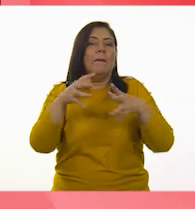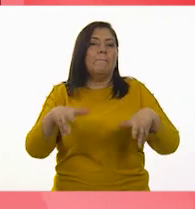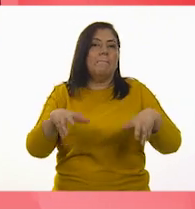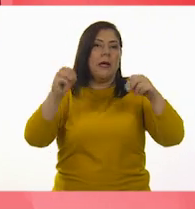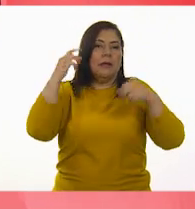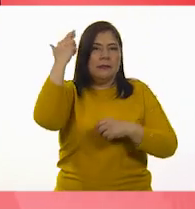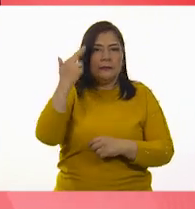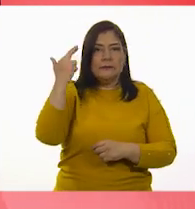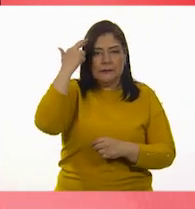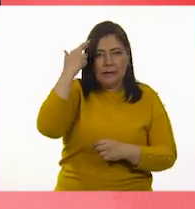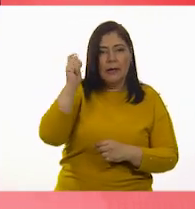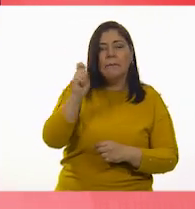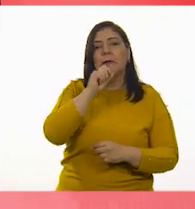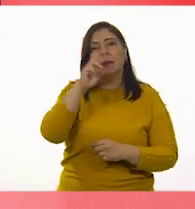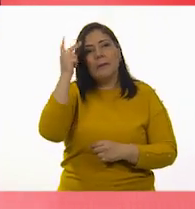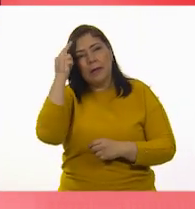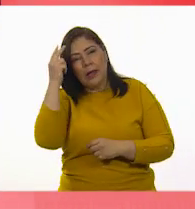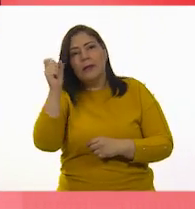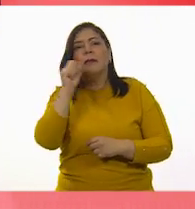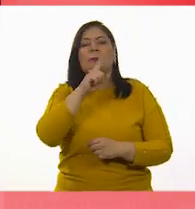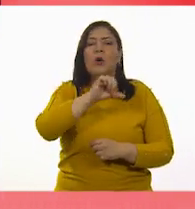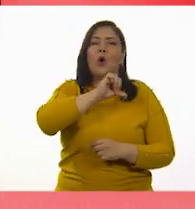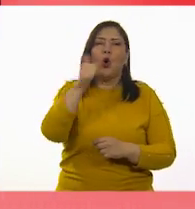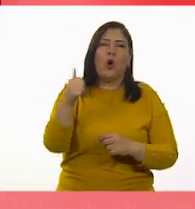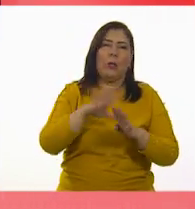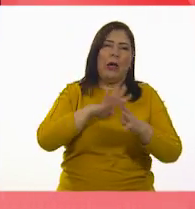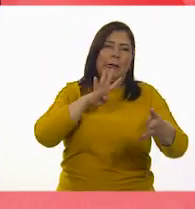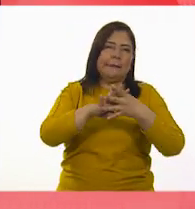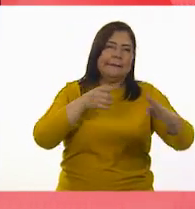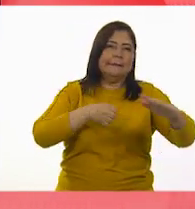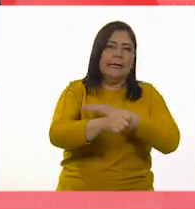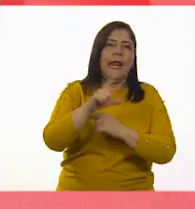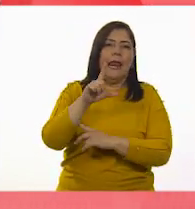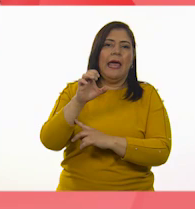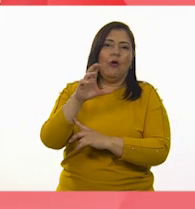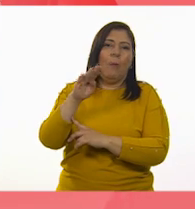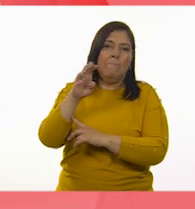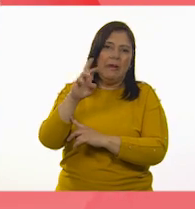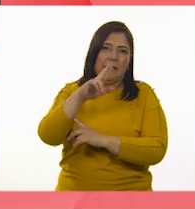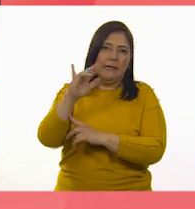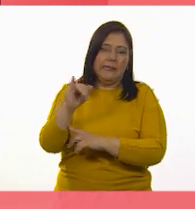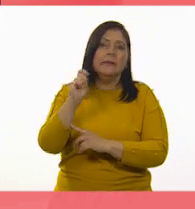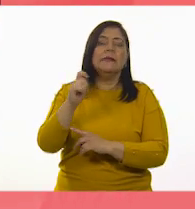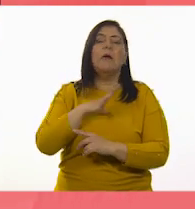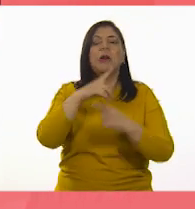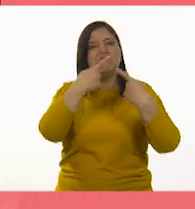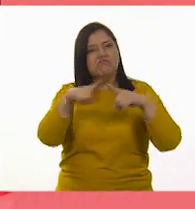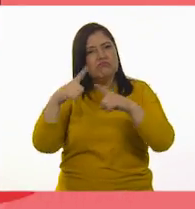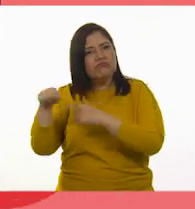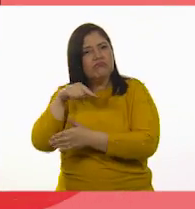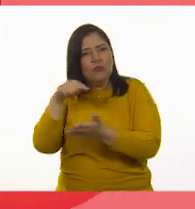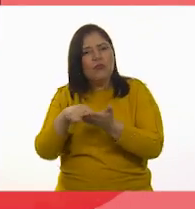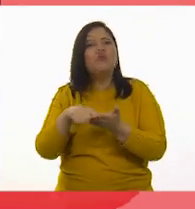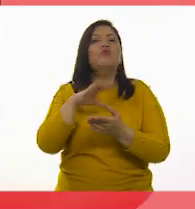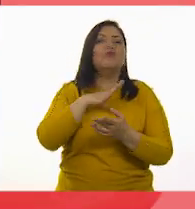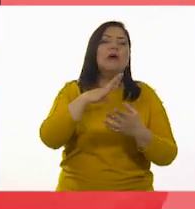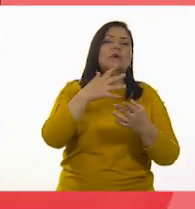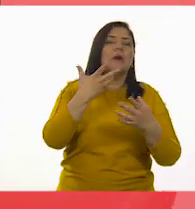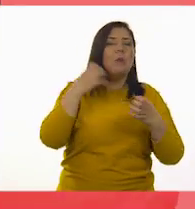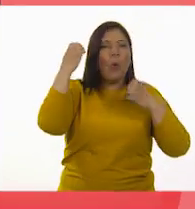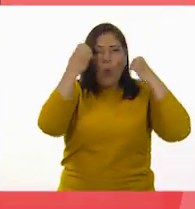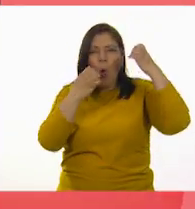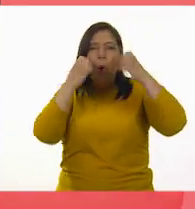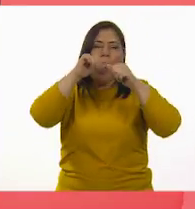Artes hasta el infame Palacio Negro de Lecumberri, tenemos de todos tamaños y colores, tantos como para albergar cientos de